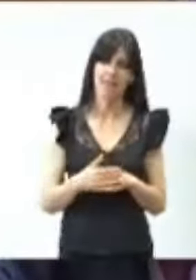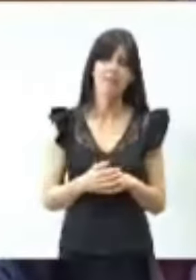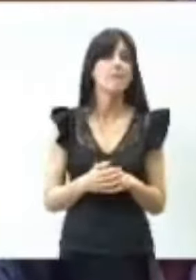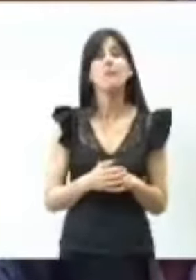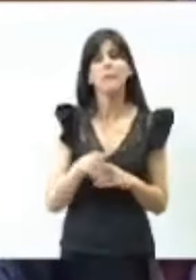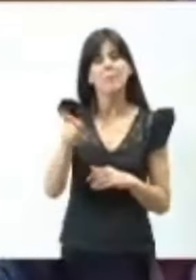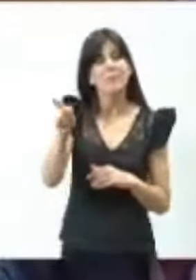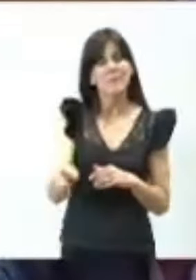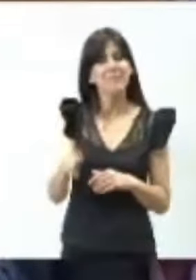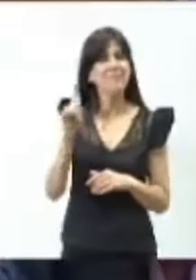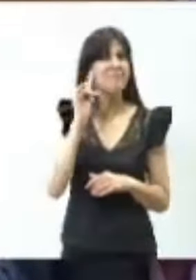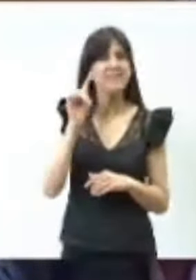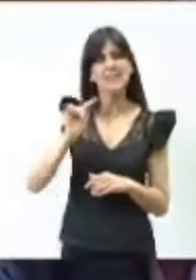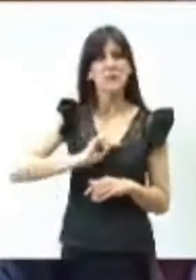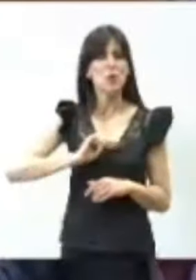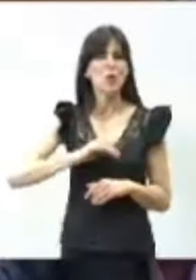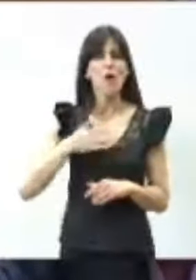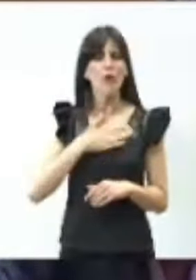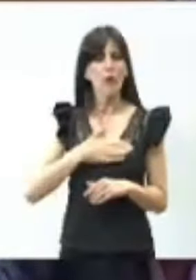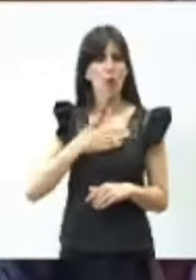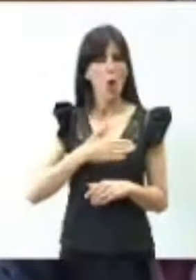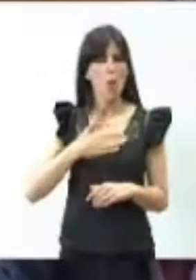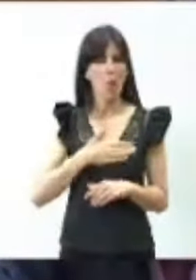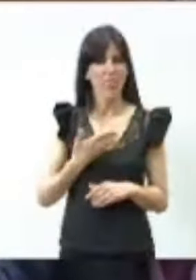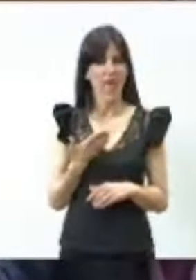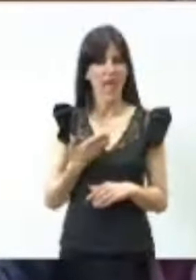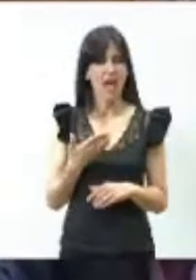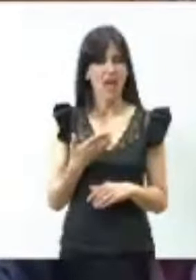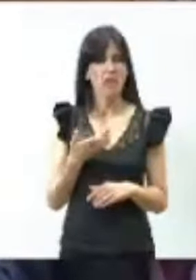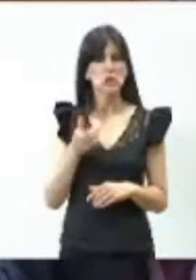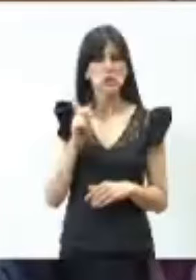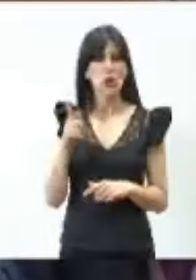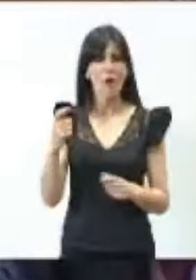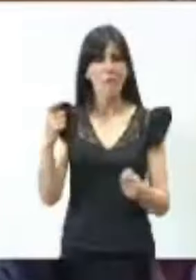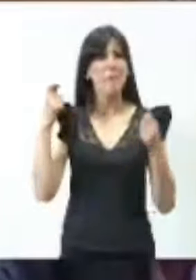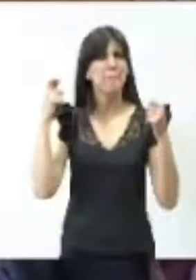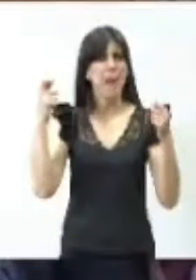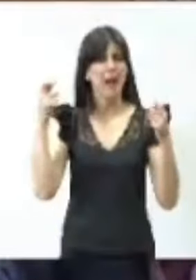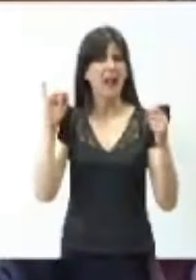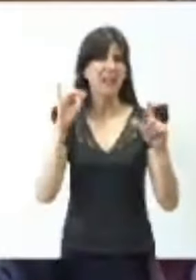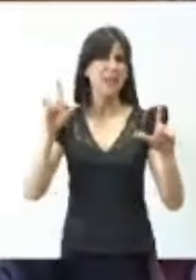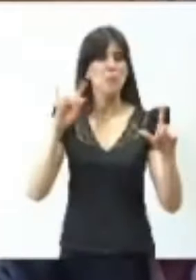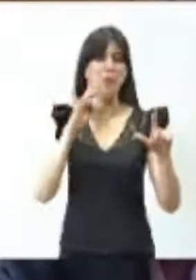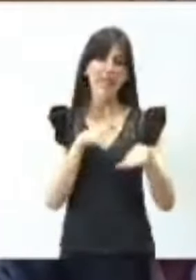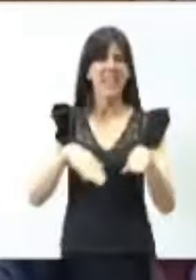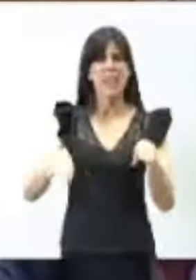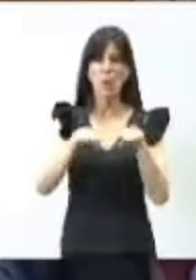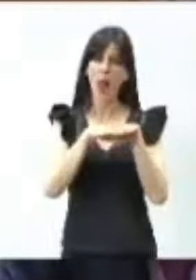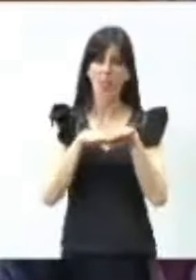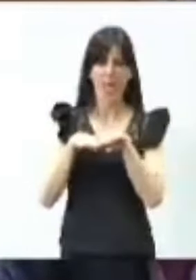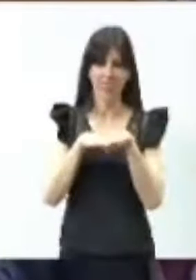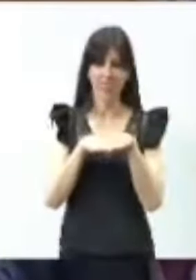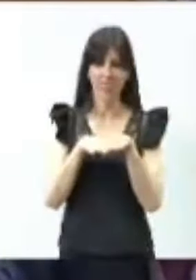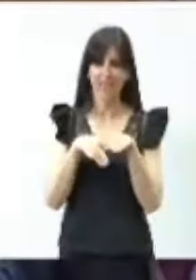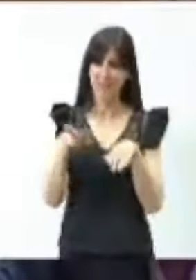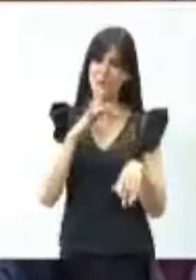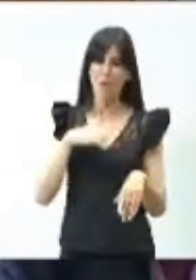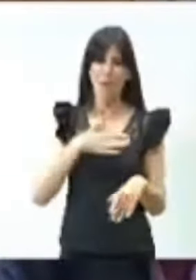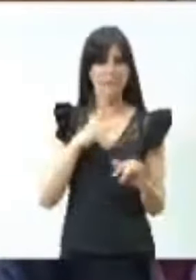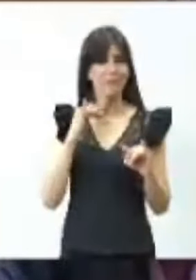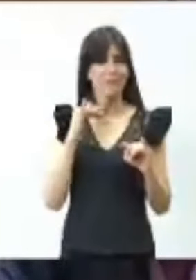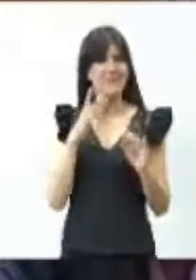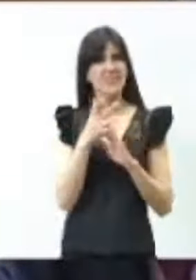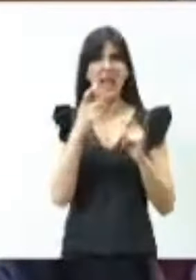creo que se siente muy cómoda solo en esa pancarta de la igualdad. Se siente muy cómoda